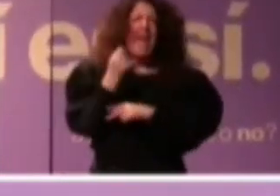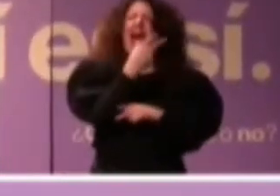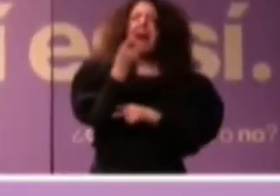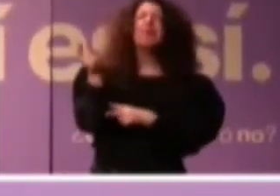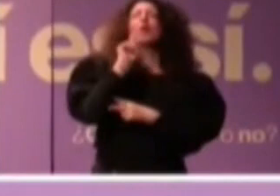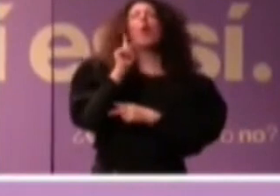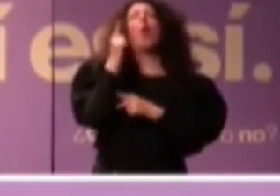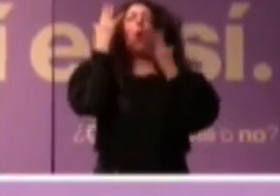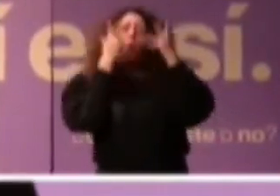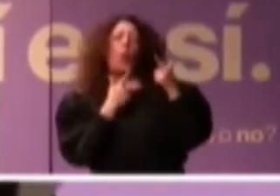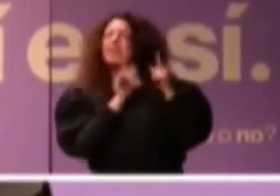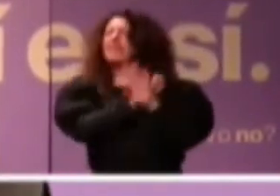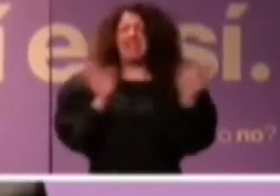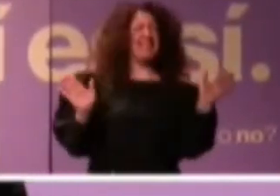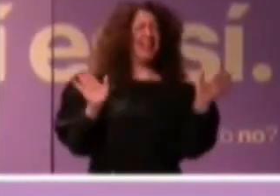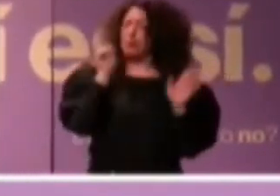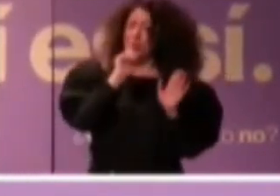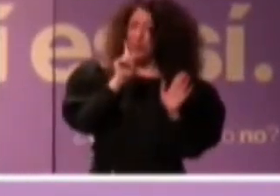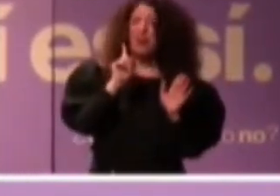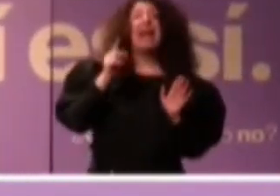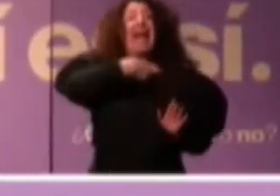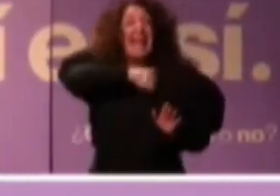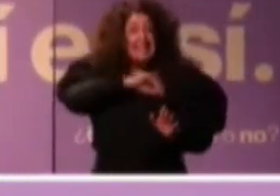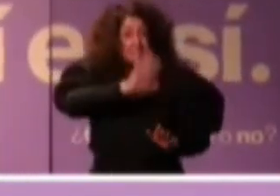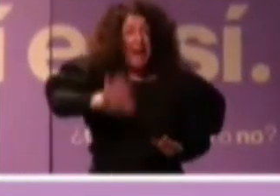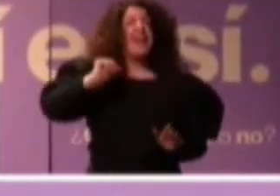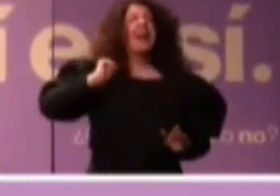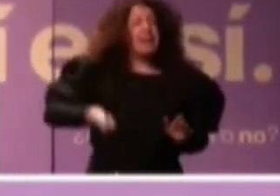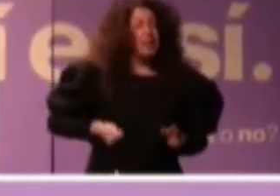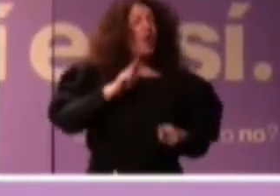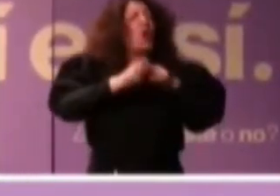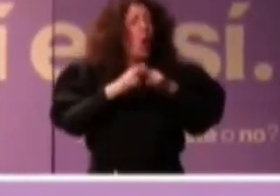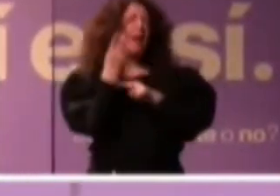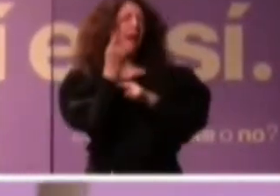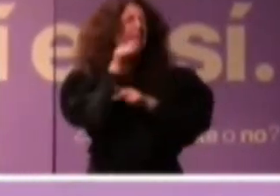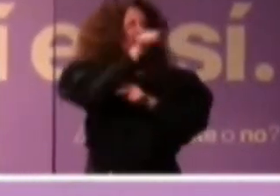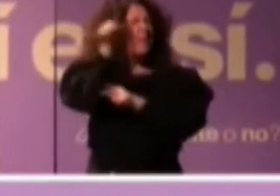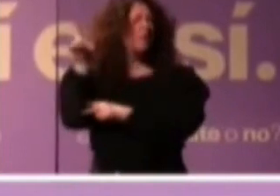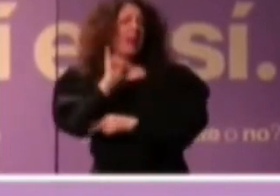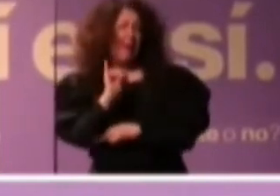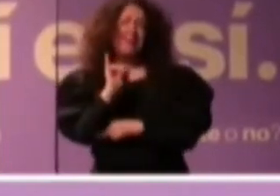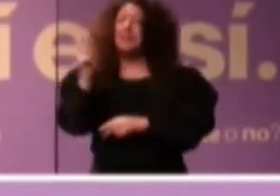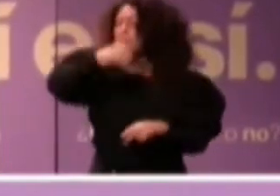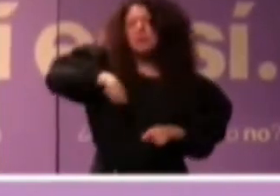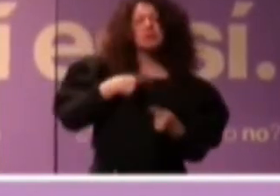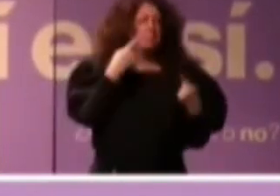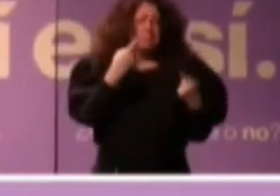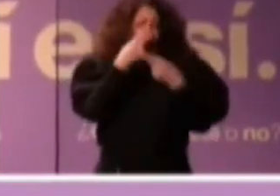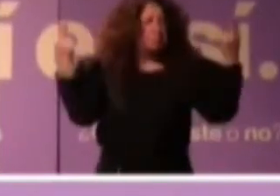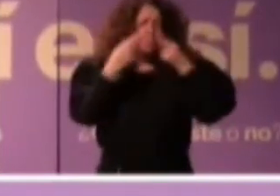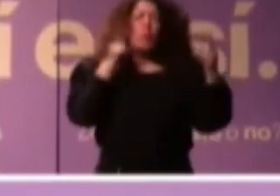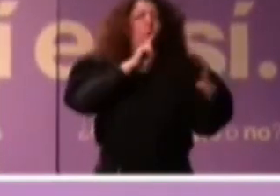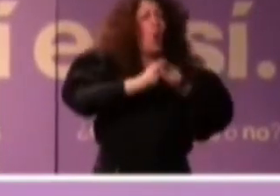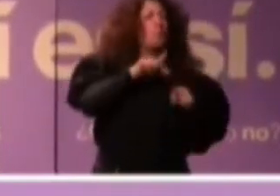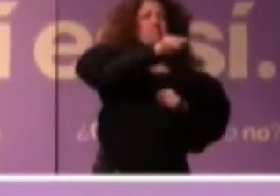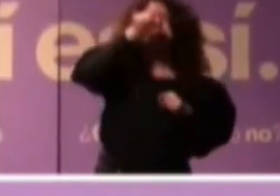cifras. Pero es que la riqueza en España también tiene nombres y apellidos, compañeros. Y les vamos a seguir nombrando. Porque